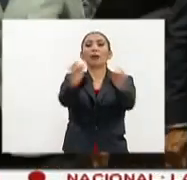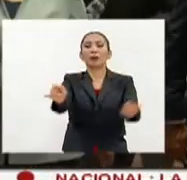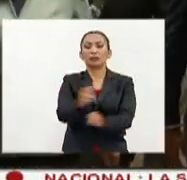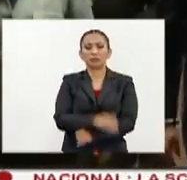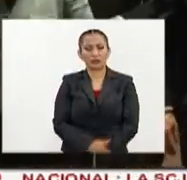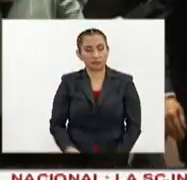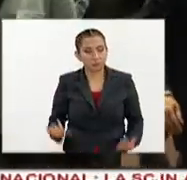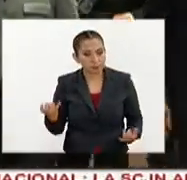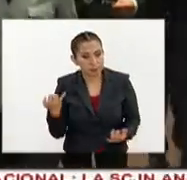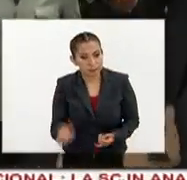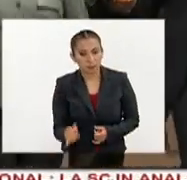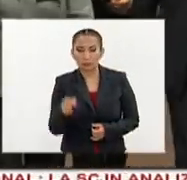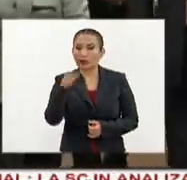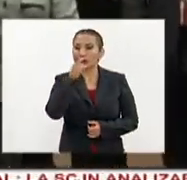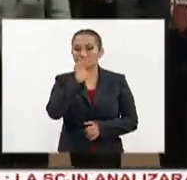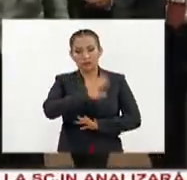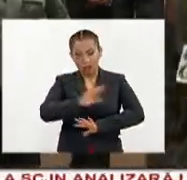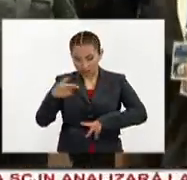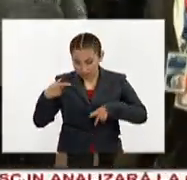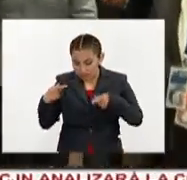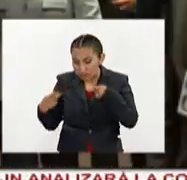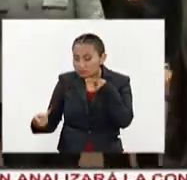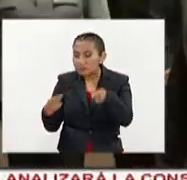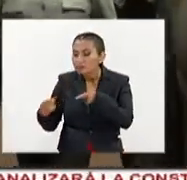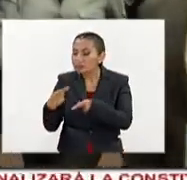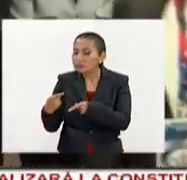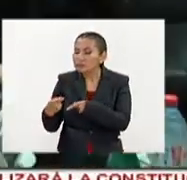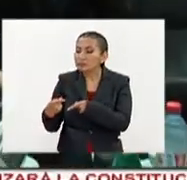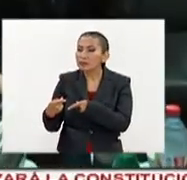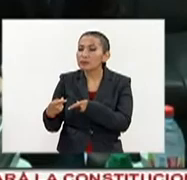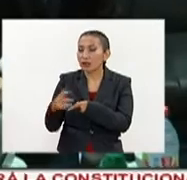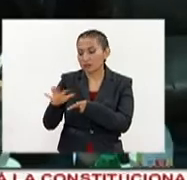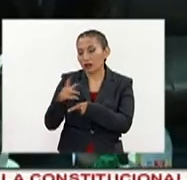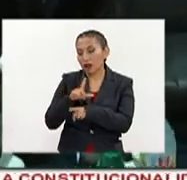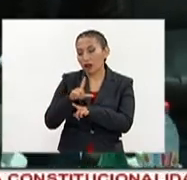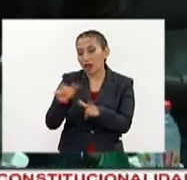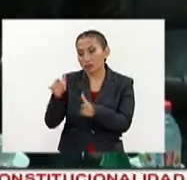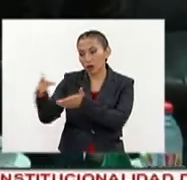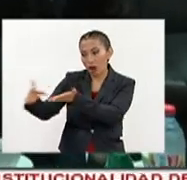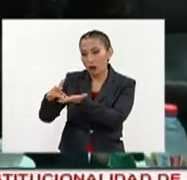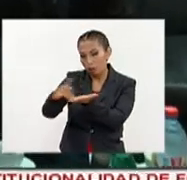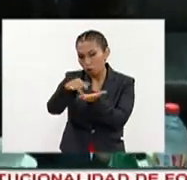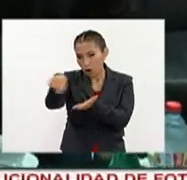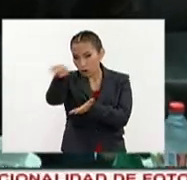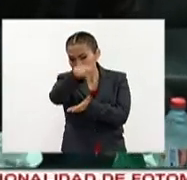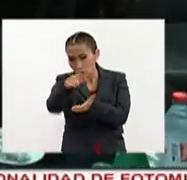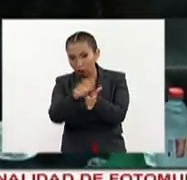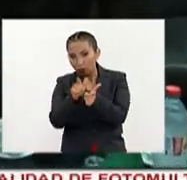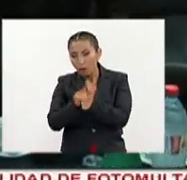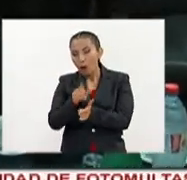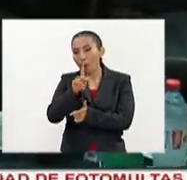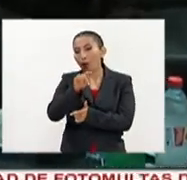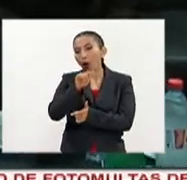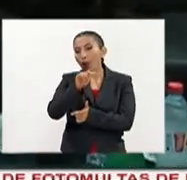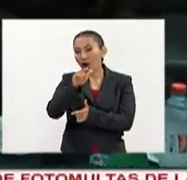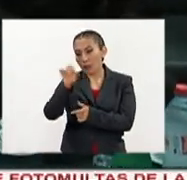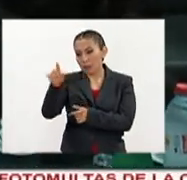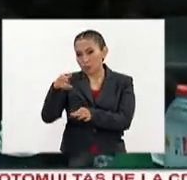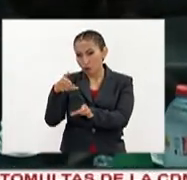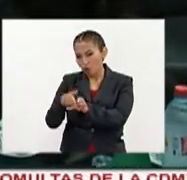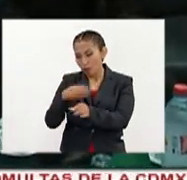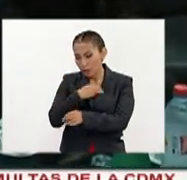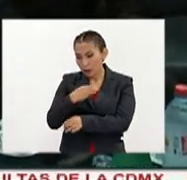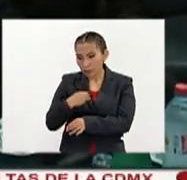independencia. Dijo que ya tiene el plan y ya tiene también el apoyo, por supuesto, del Partido Popular, del cual él forma